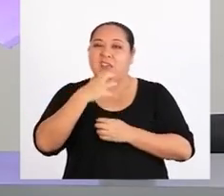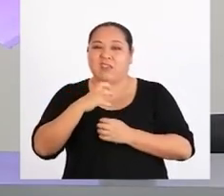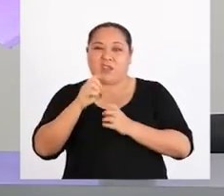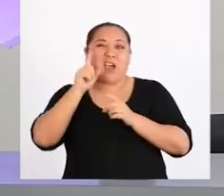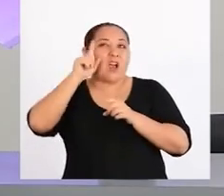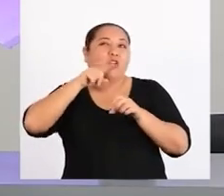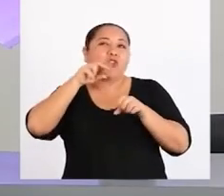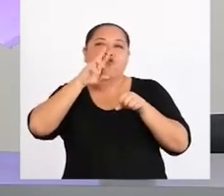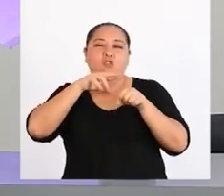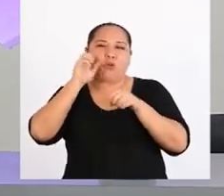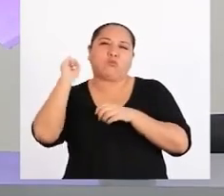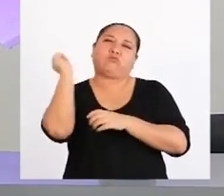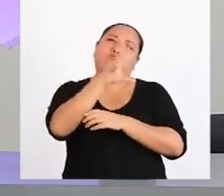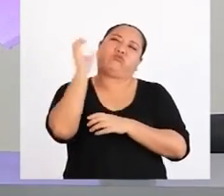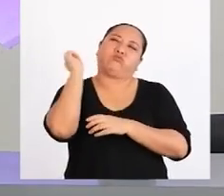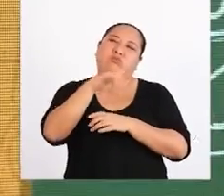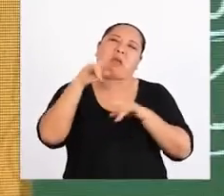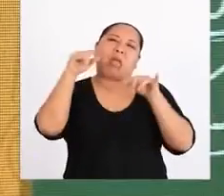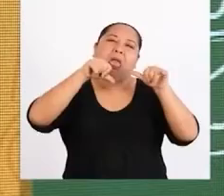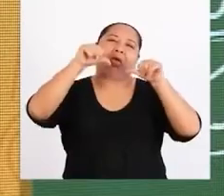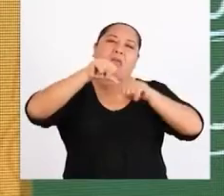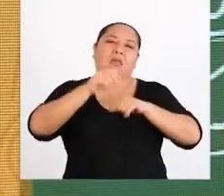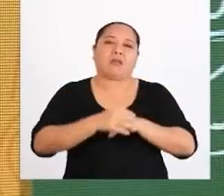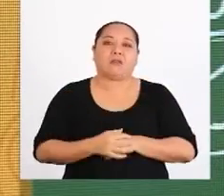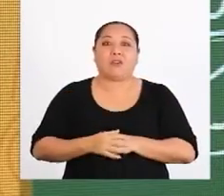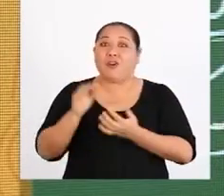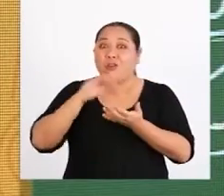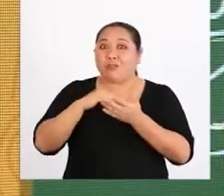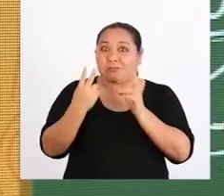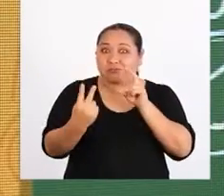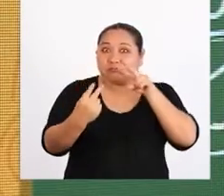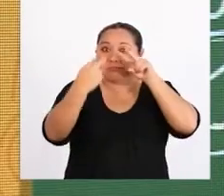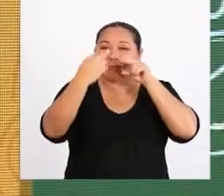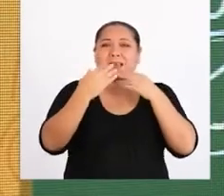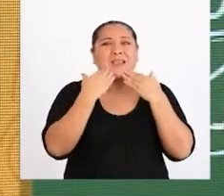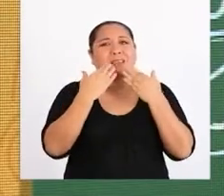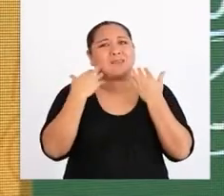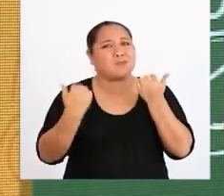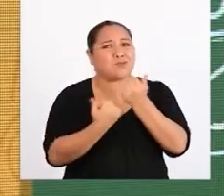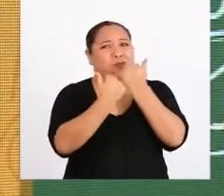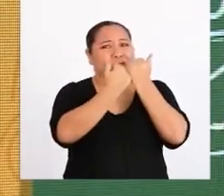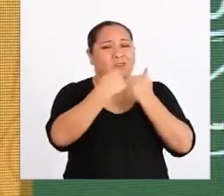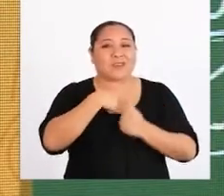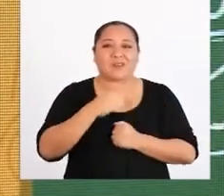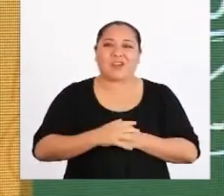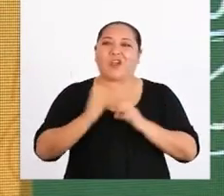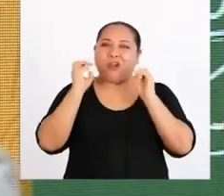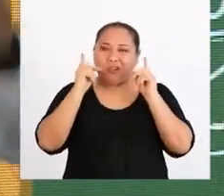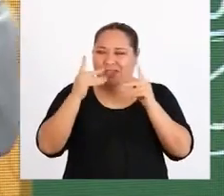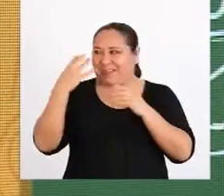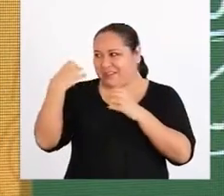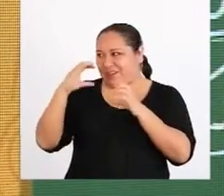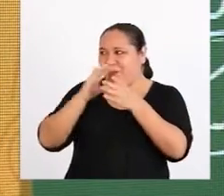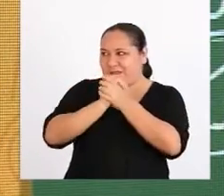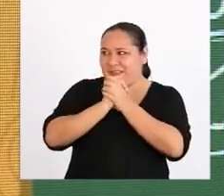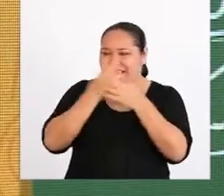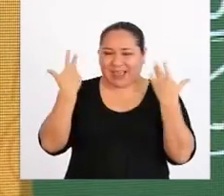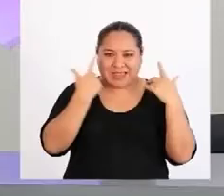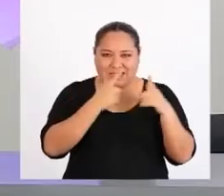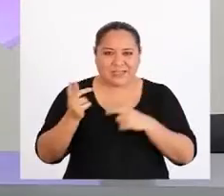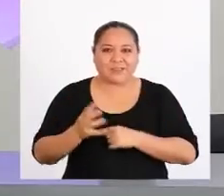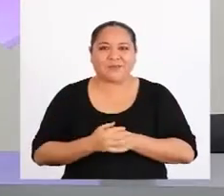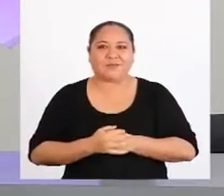lo abucheaban cada vez que tartamudeaba. Qué bueno verlos de nuevo. Y gracias por venir a apoyarme. Muy bien, compañera. Estoy